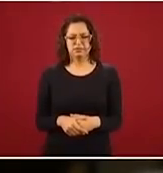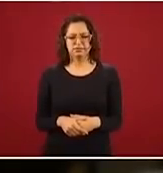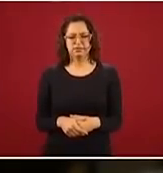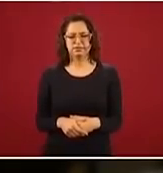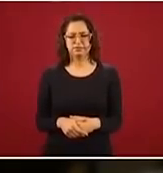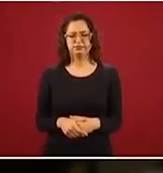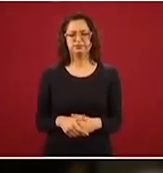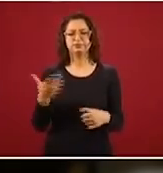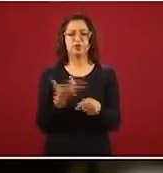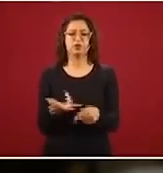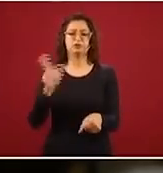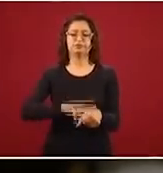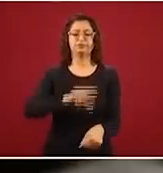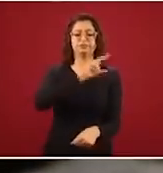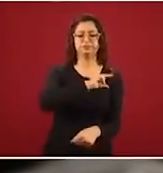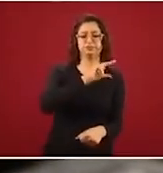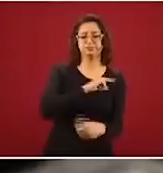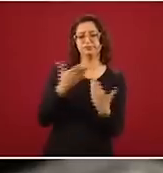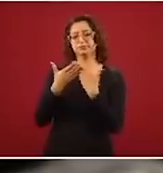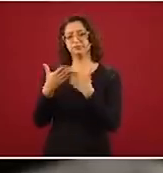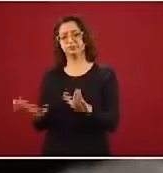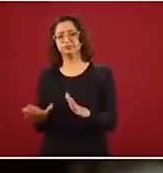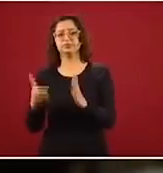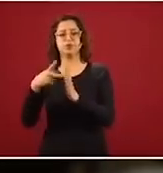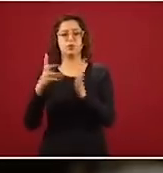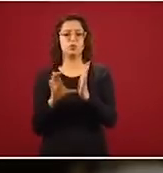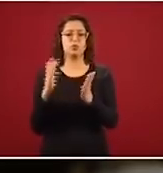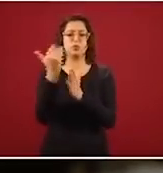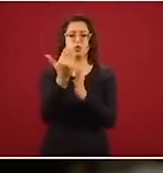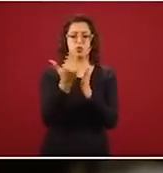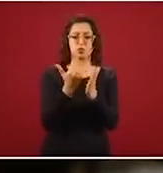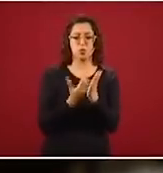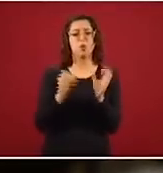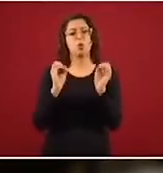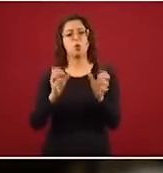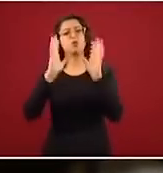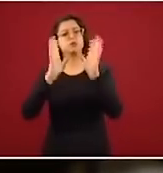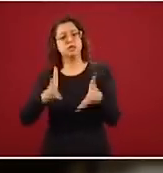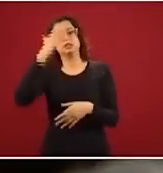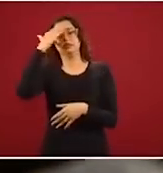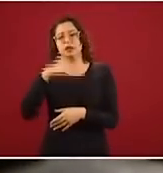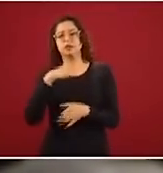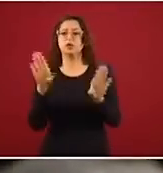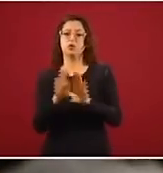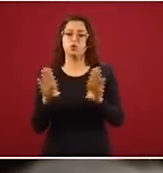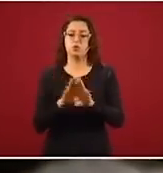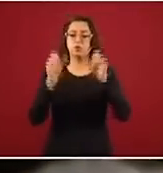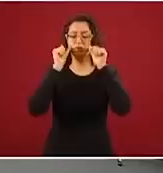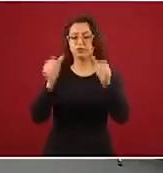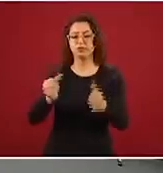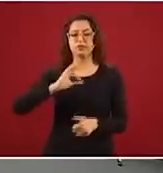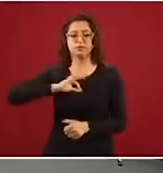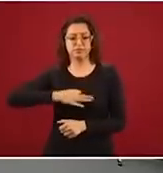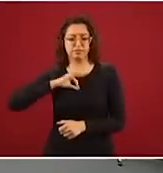los hospitales privados o particulares conozcan de estos protocolos o ya conocen de estos protocolos de atención de la epidemia